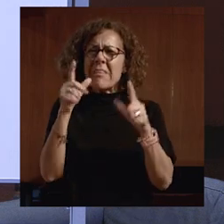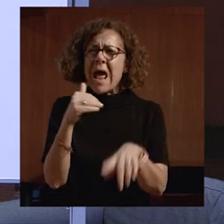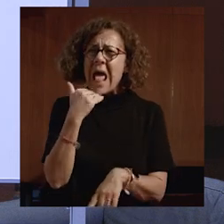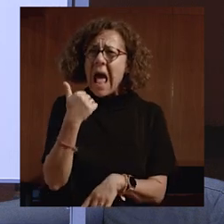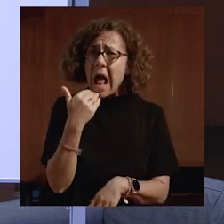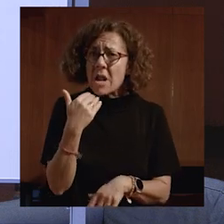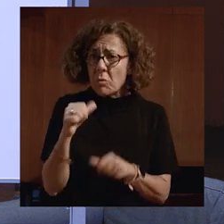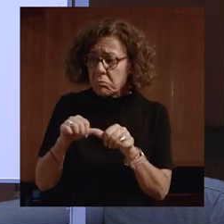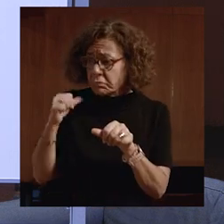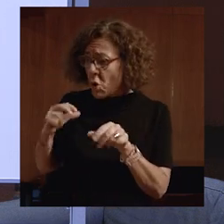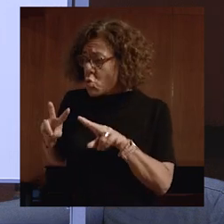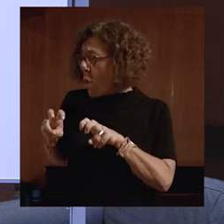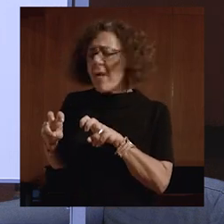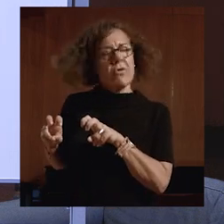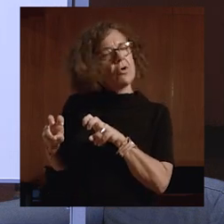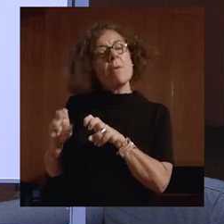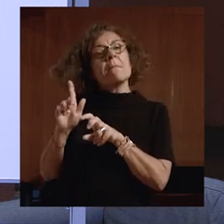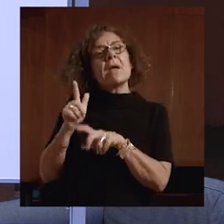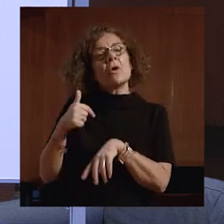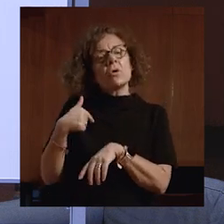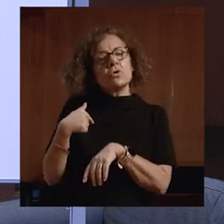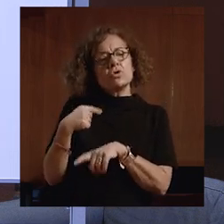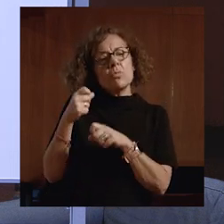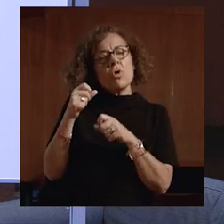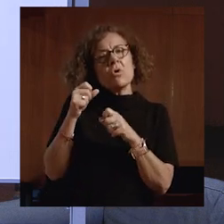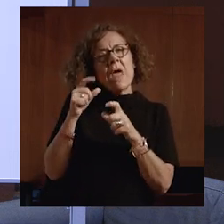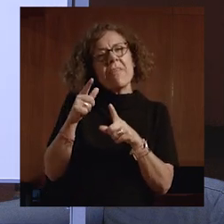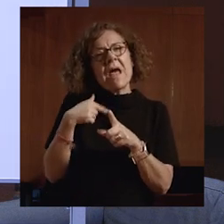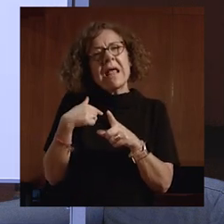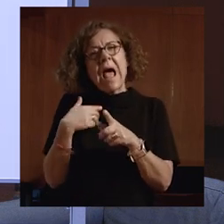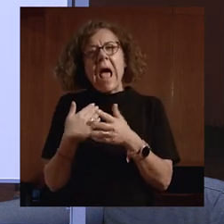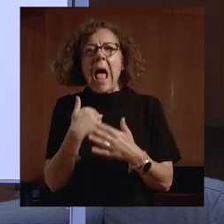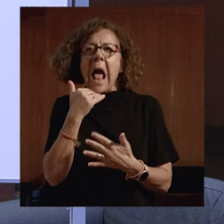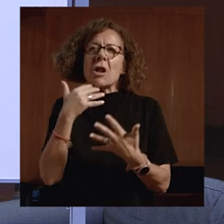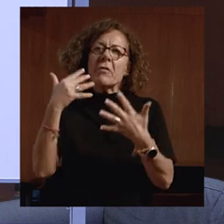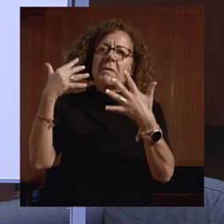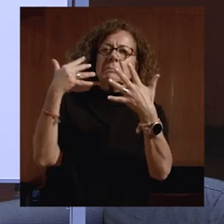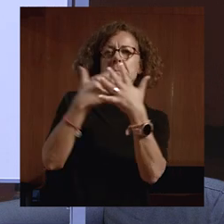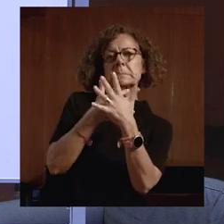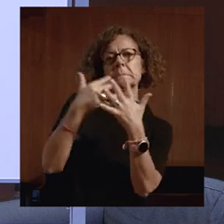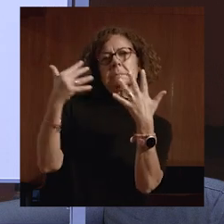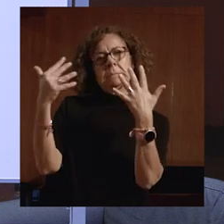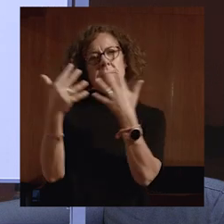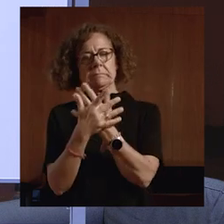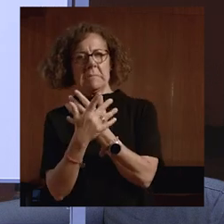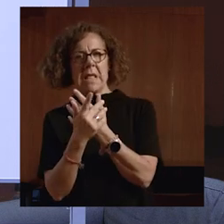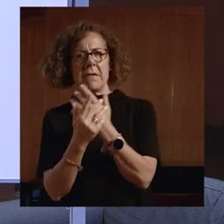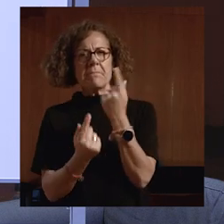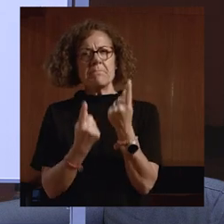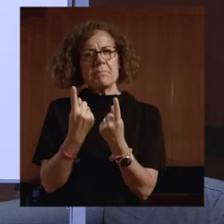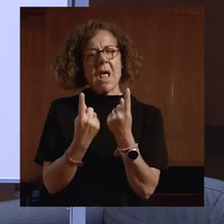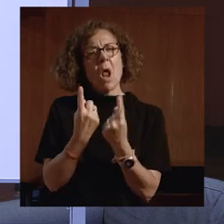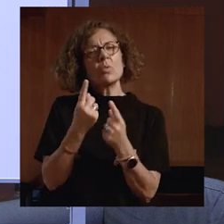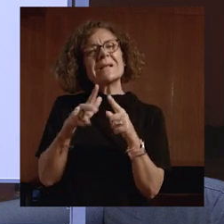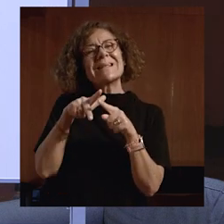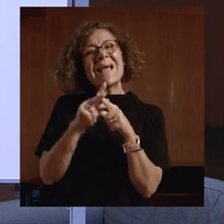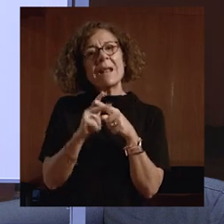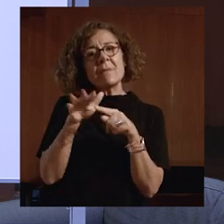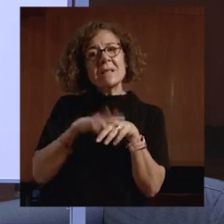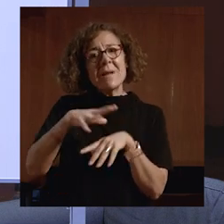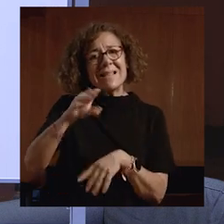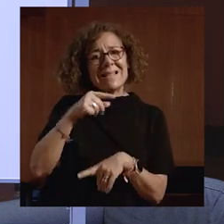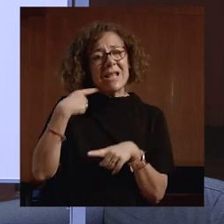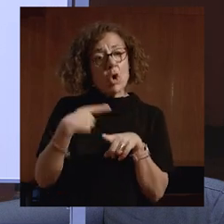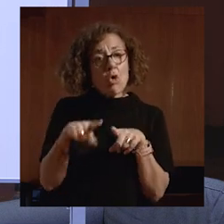que se ha dicho hasta ahora, pero quizás voy a dar cierta nomenclatura, cierta ayuda, ciertas herramientas a entender